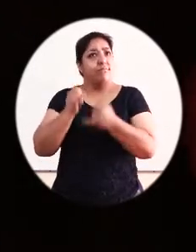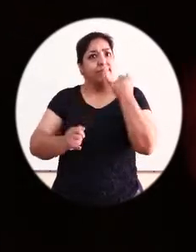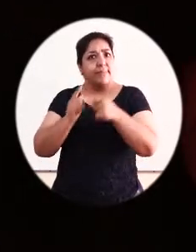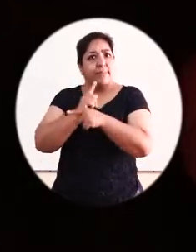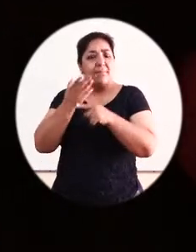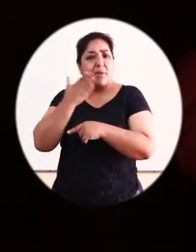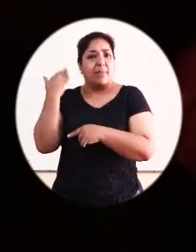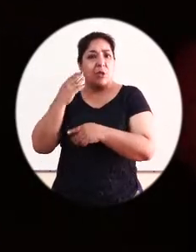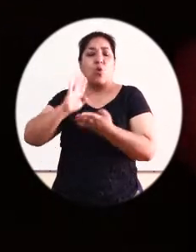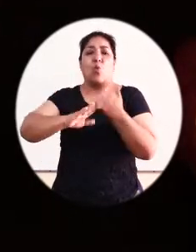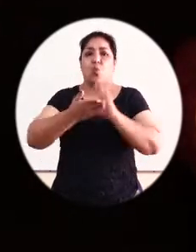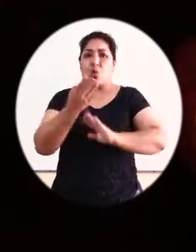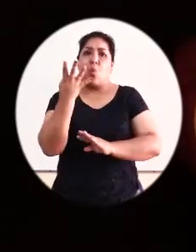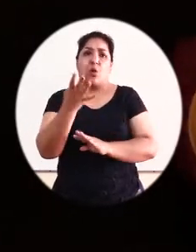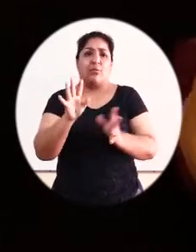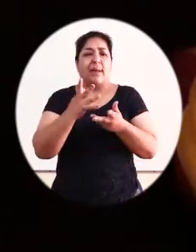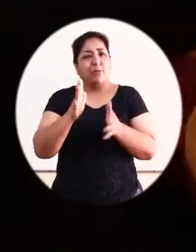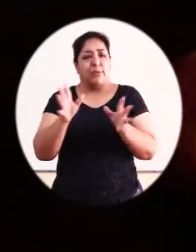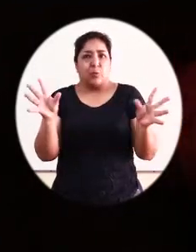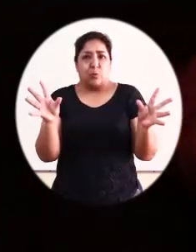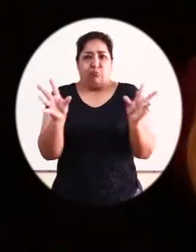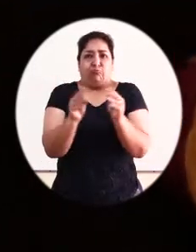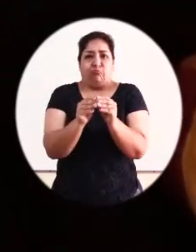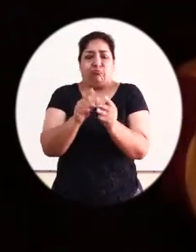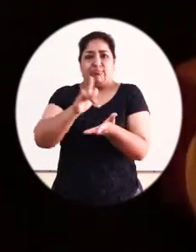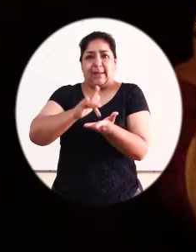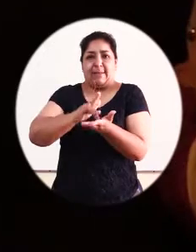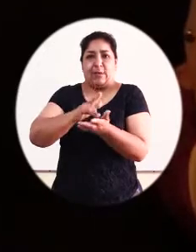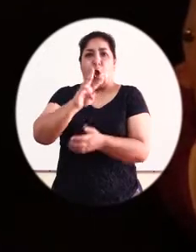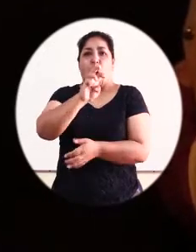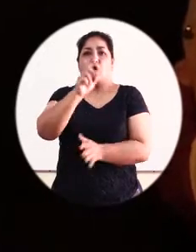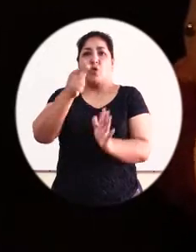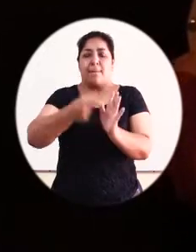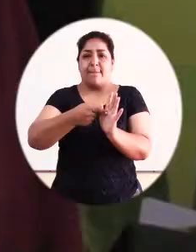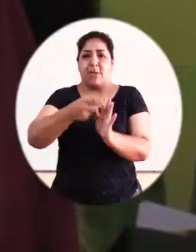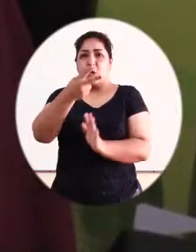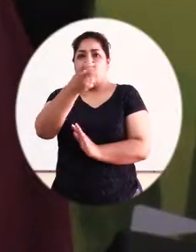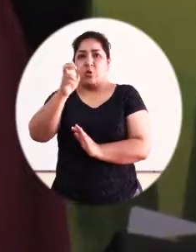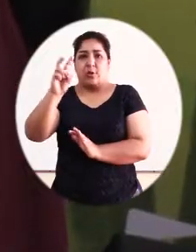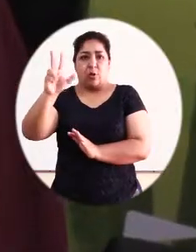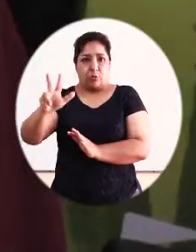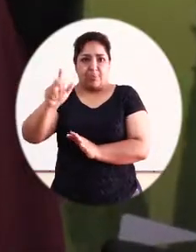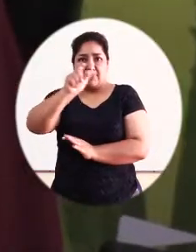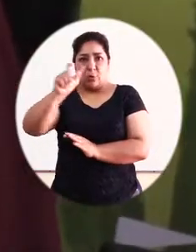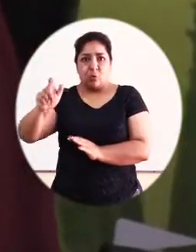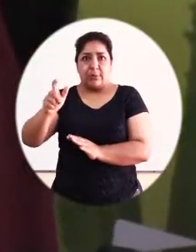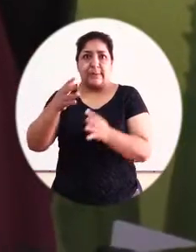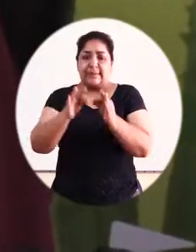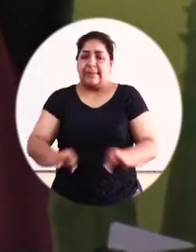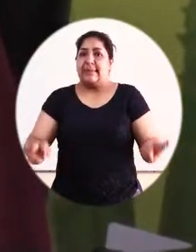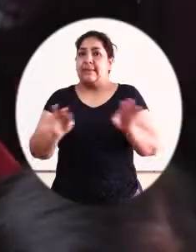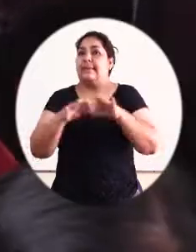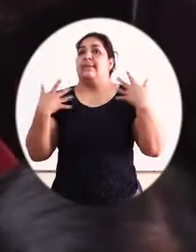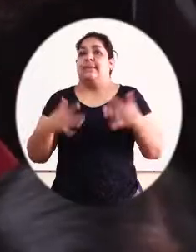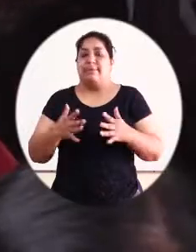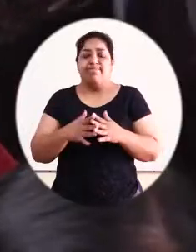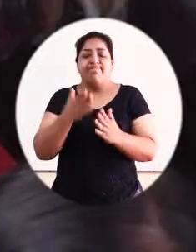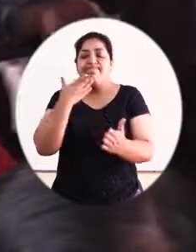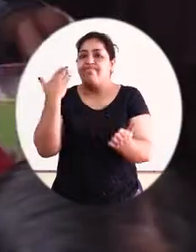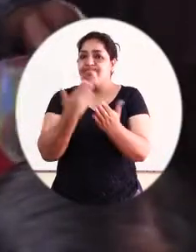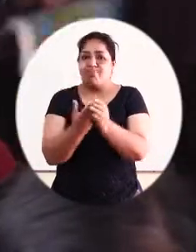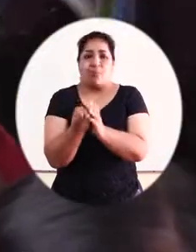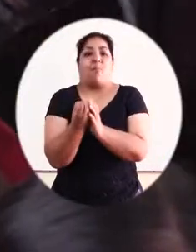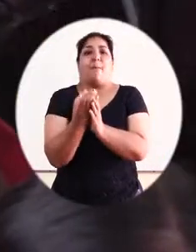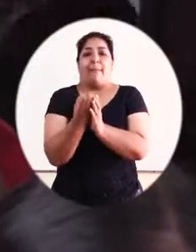este fin de semana en la comuna 4 entre las dos comunas hemos sumado la participación de 8 mil 203 ciudadanos importante participación de